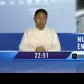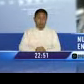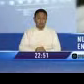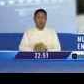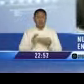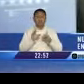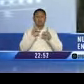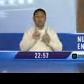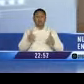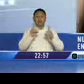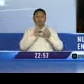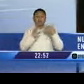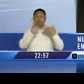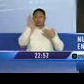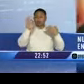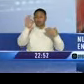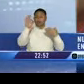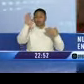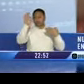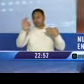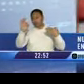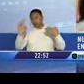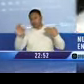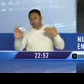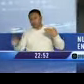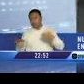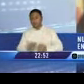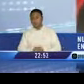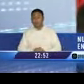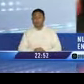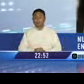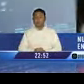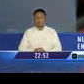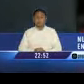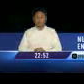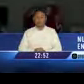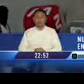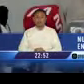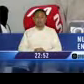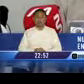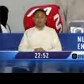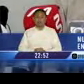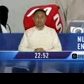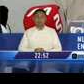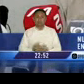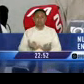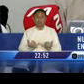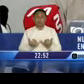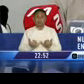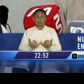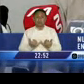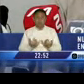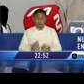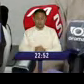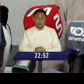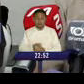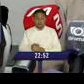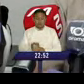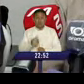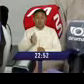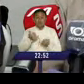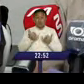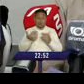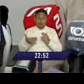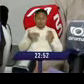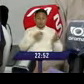índices delictivos desciendan tanto en el cantón como en toda la provincia. Actualmente, con la muerte violenta del día de